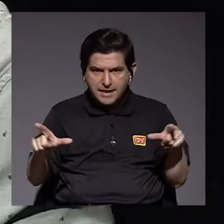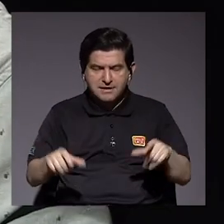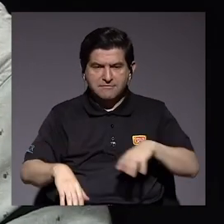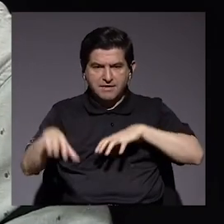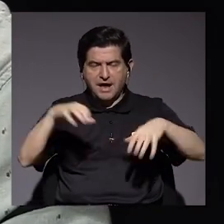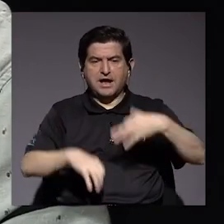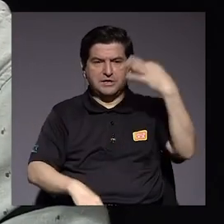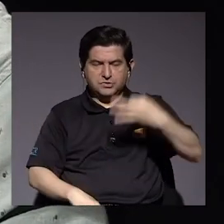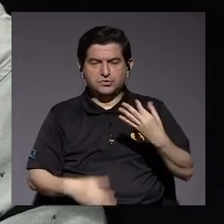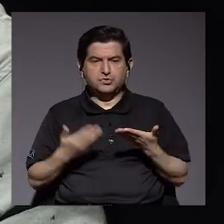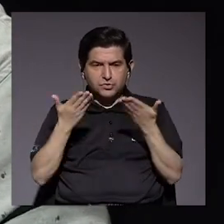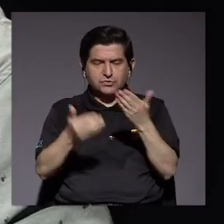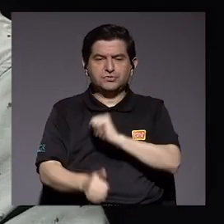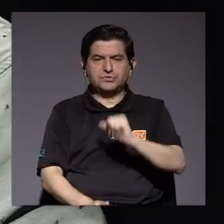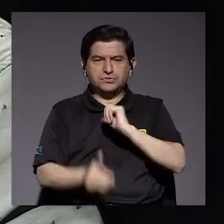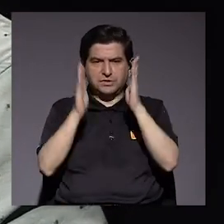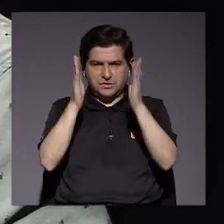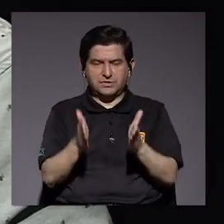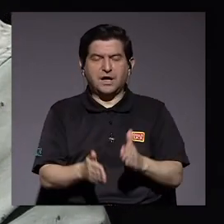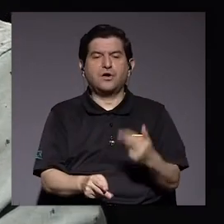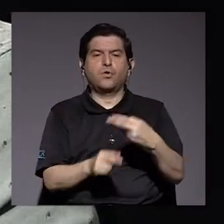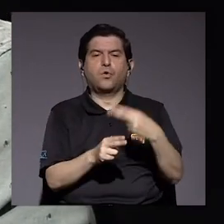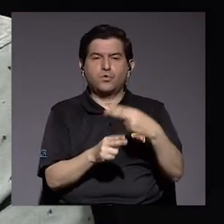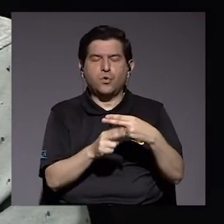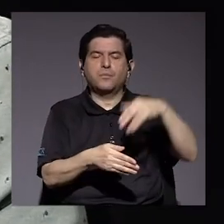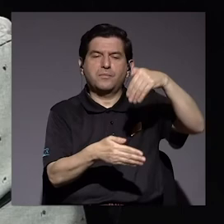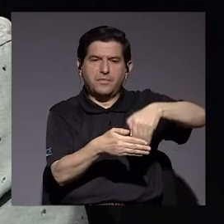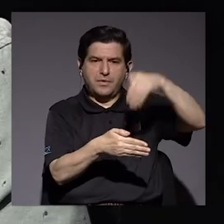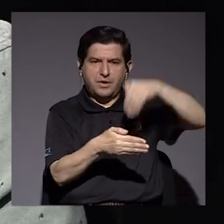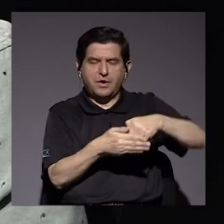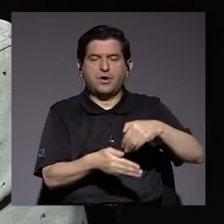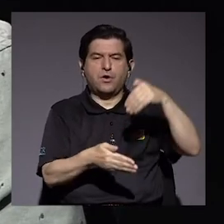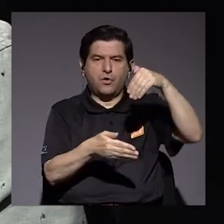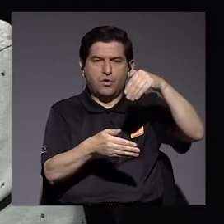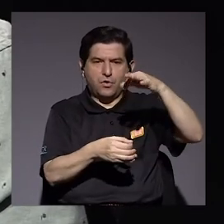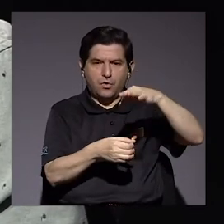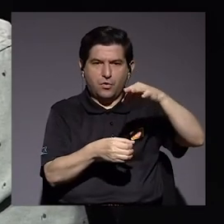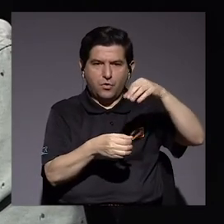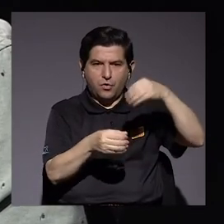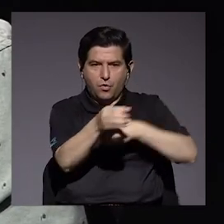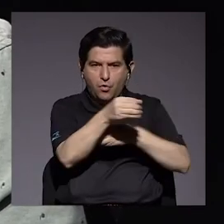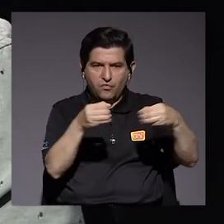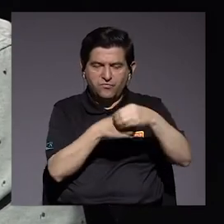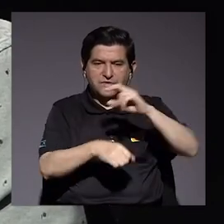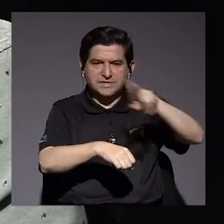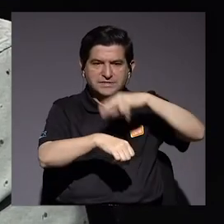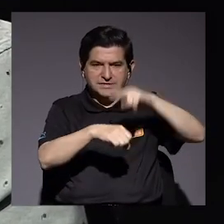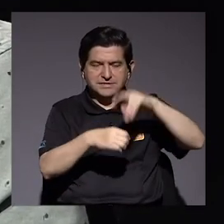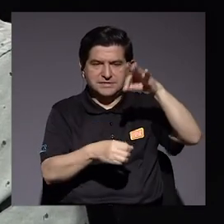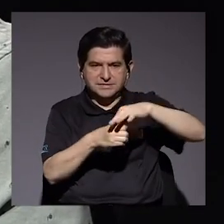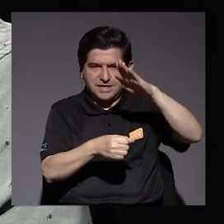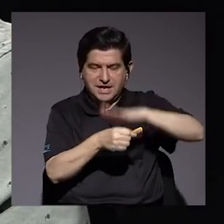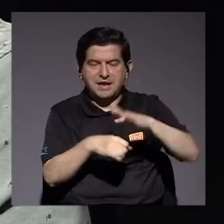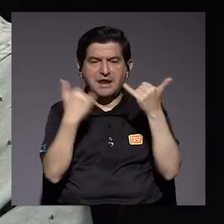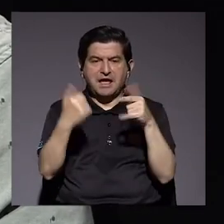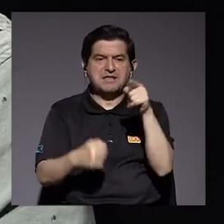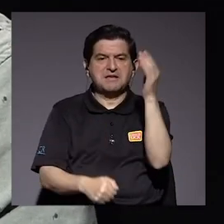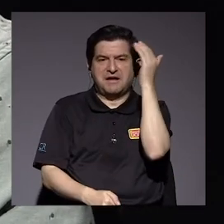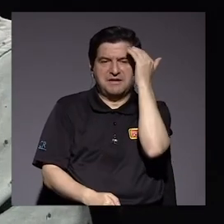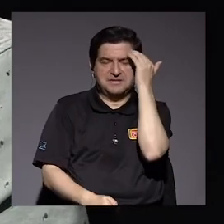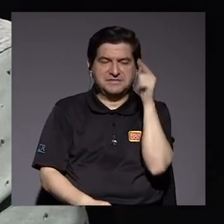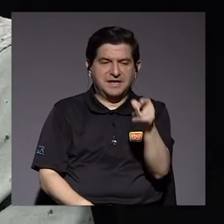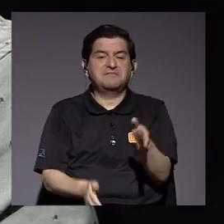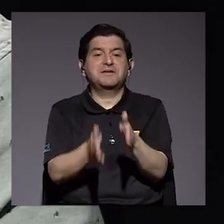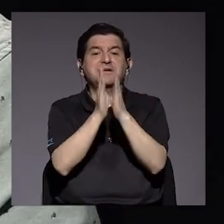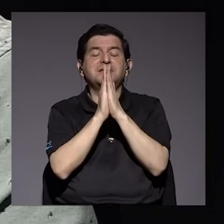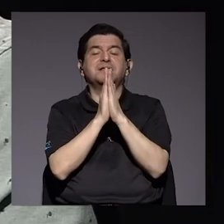acto oficial donde se entrega a las autoridades y se le da un nombre y se registra ante la Oficina Nacional de Semillas, ya el productor la conoce, ya la vio, él mismo